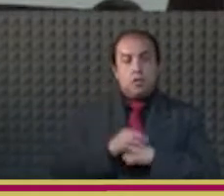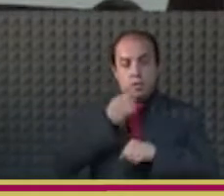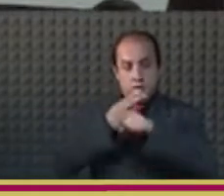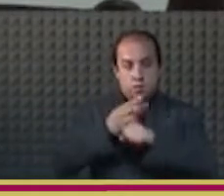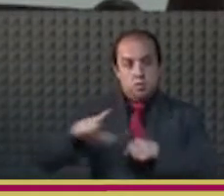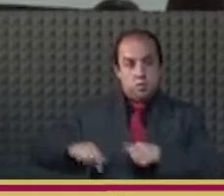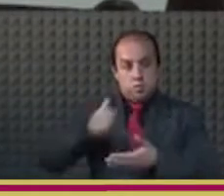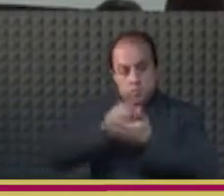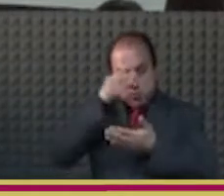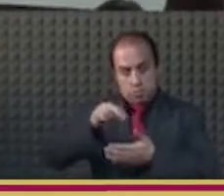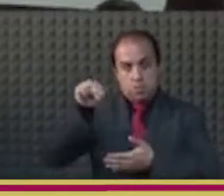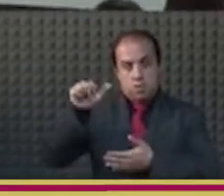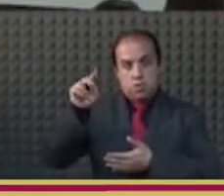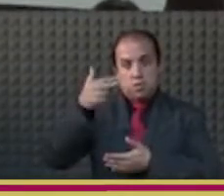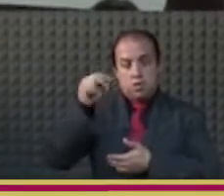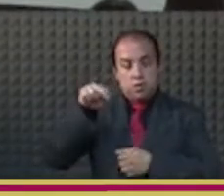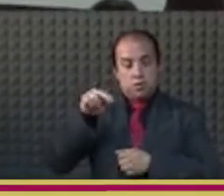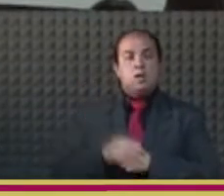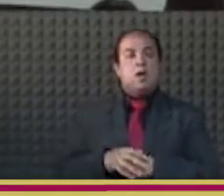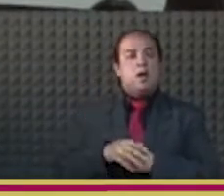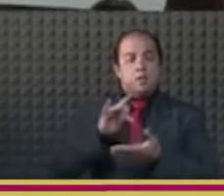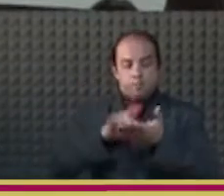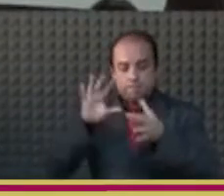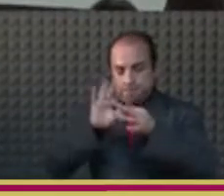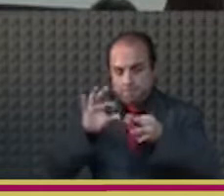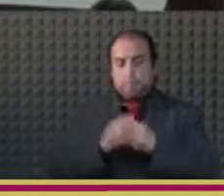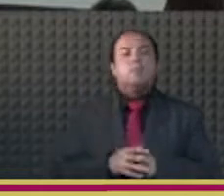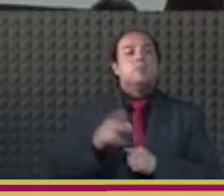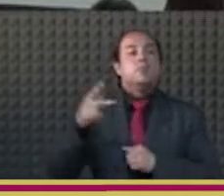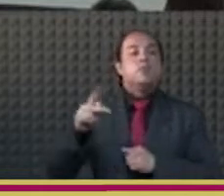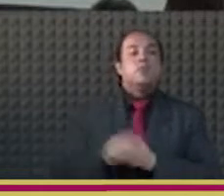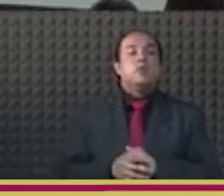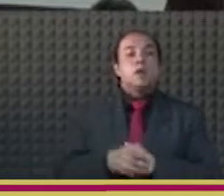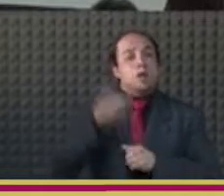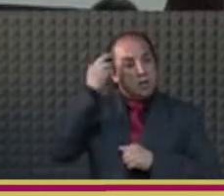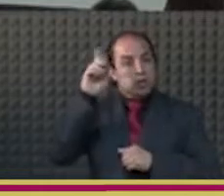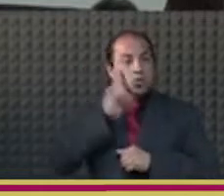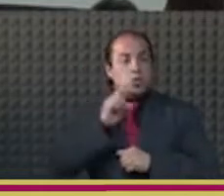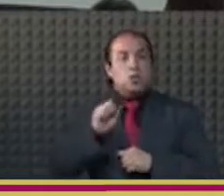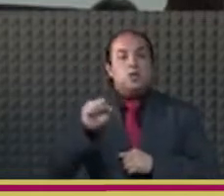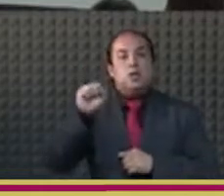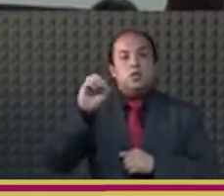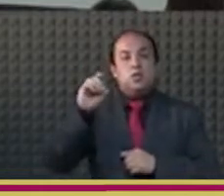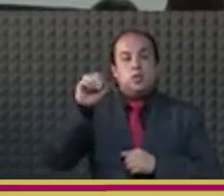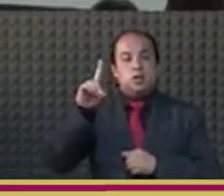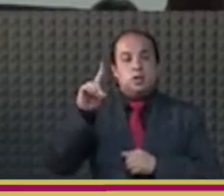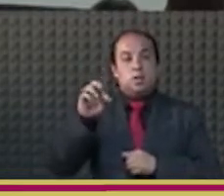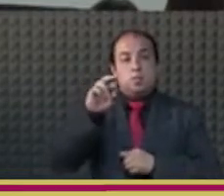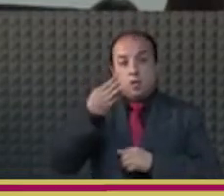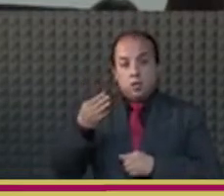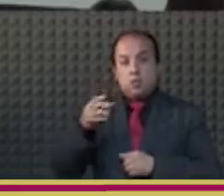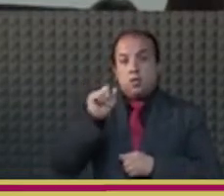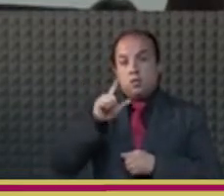Nathan Poplawski, muchas gracias por sus palabras. Igualmente, doctora Soledad Aragón, por la anfitrionía también y